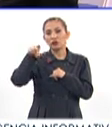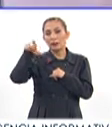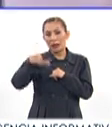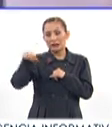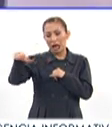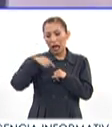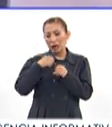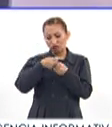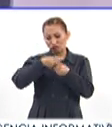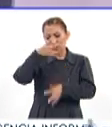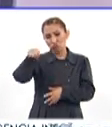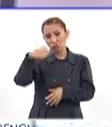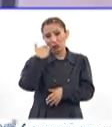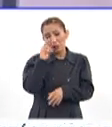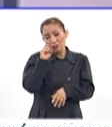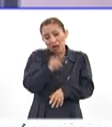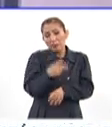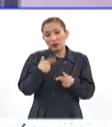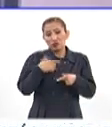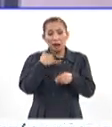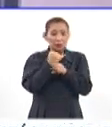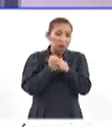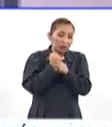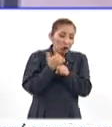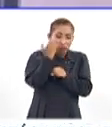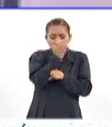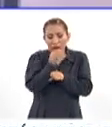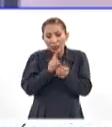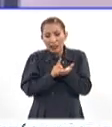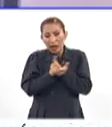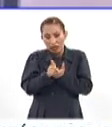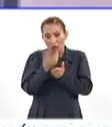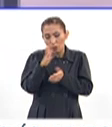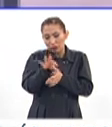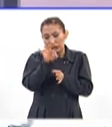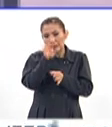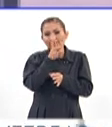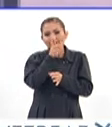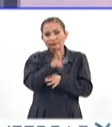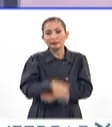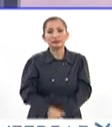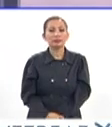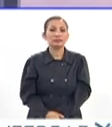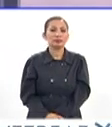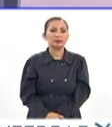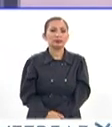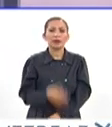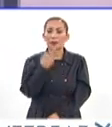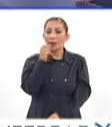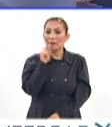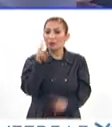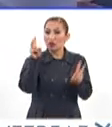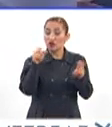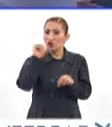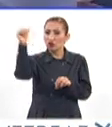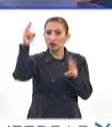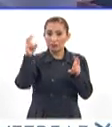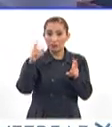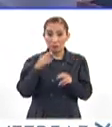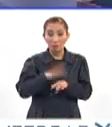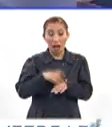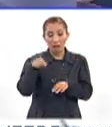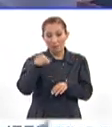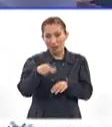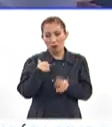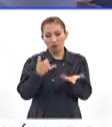www.ism.mx. Ahí va a estar disponible para que investigadores, estudiosos del derecho busquen y encuentren estas causas. Pues hay que seguir hablando de este y de otros temas que